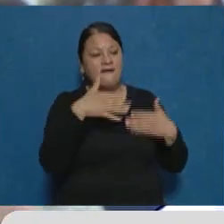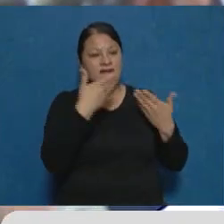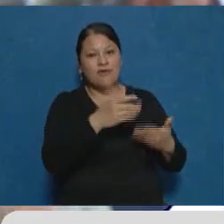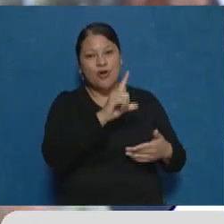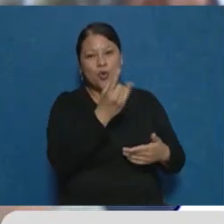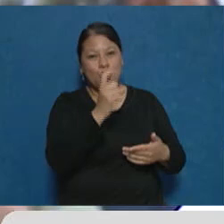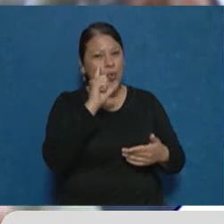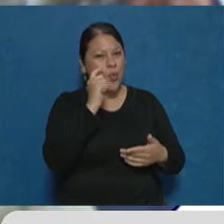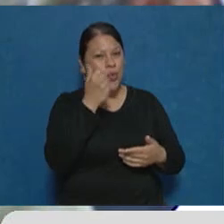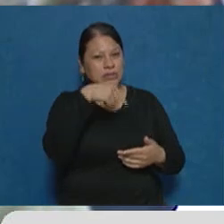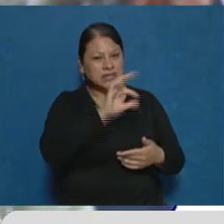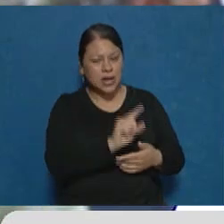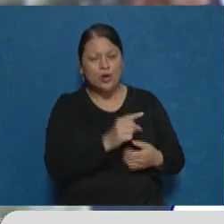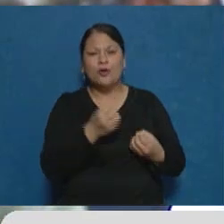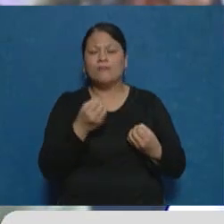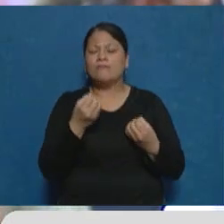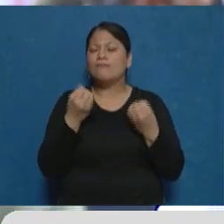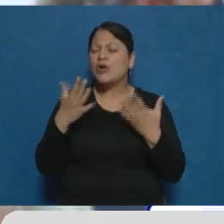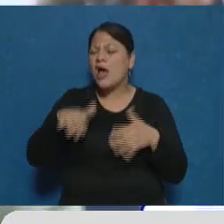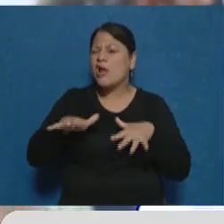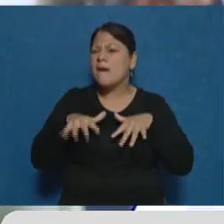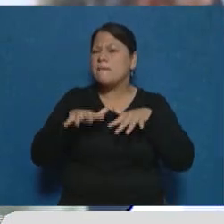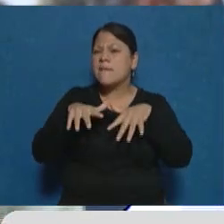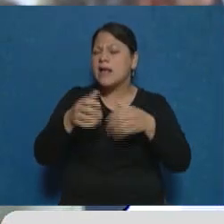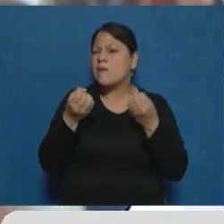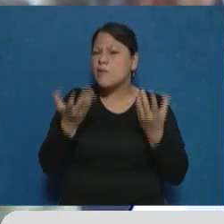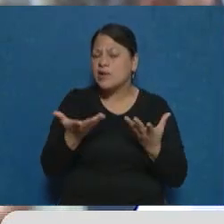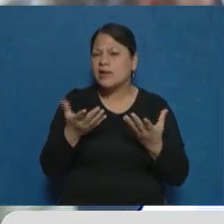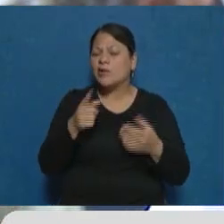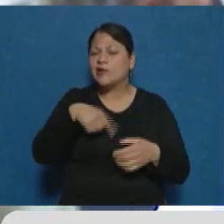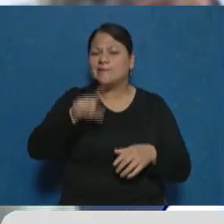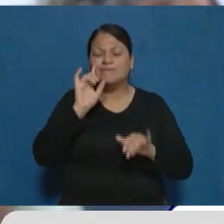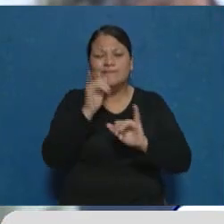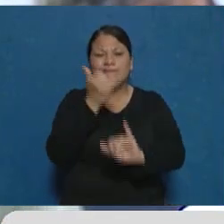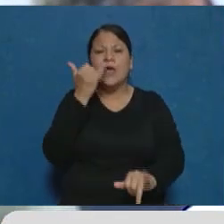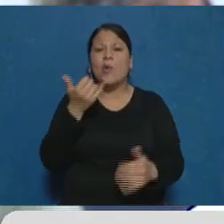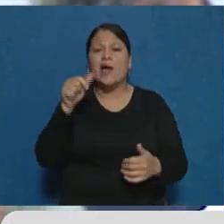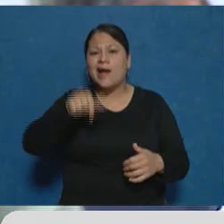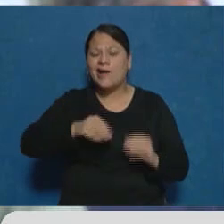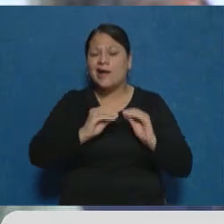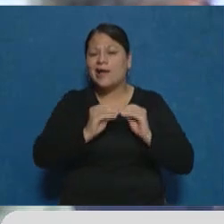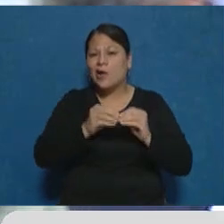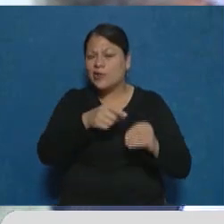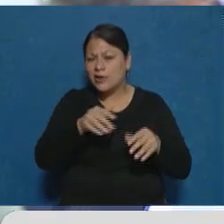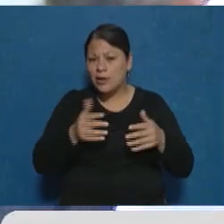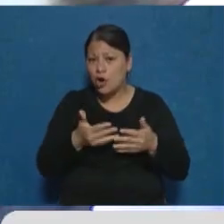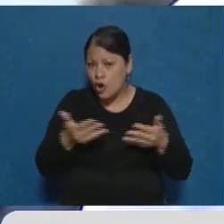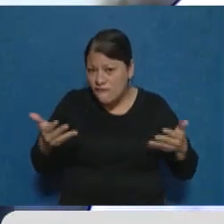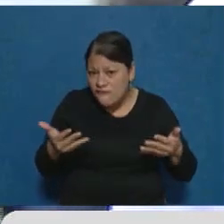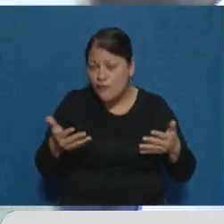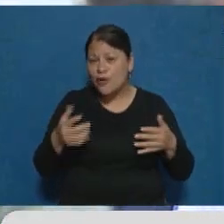qué han sentido la necesidad de hacer esta marcha? ¿Qué es lo que ustedes han percibido en la causa? ¿Están conformes con